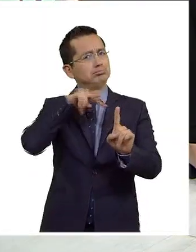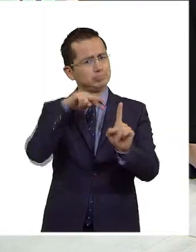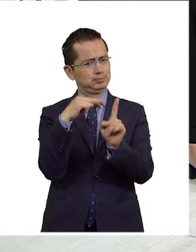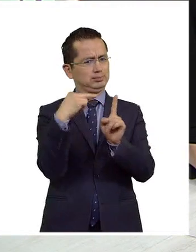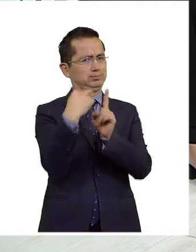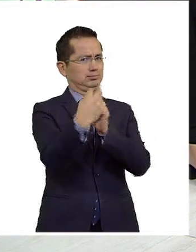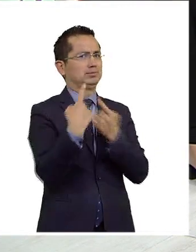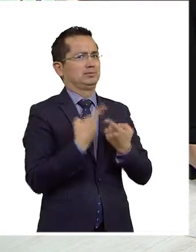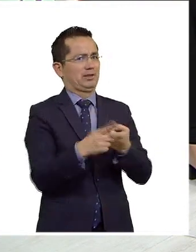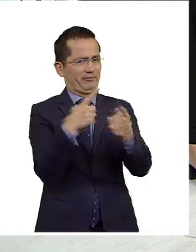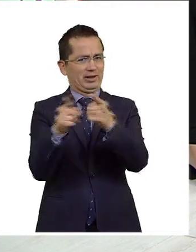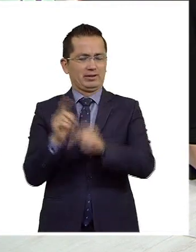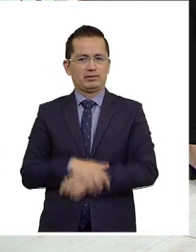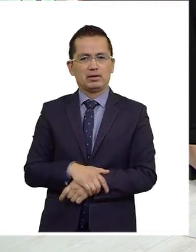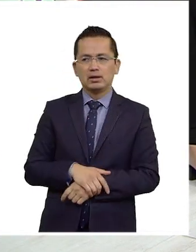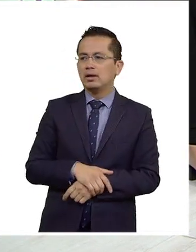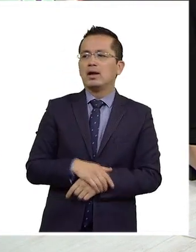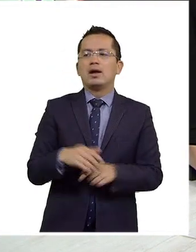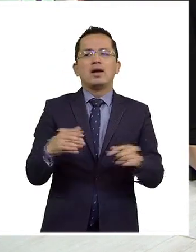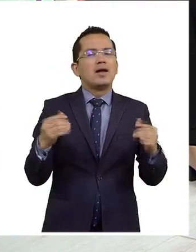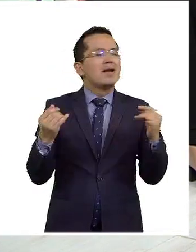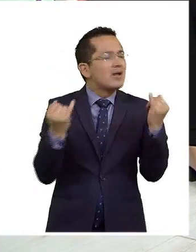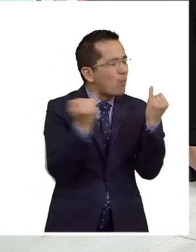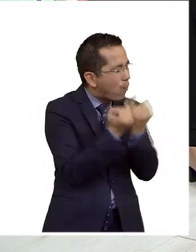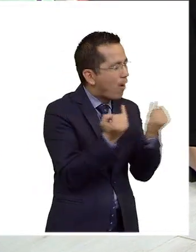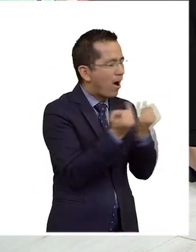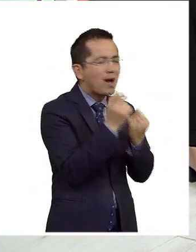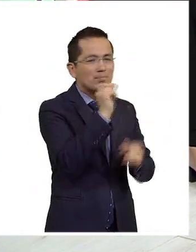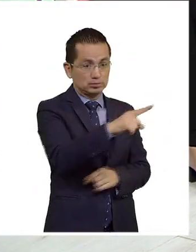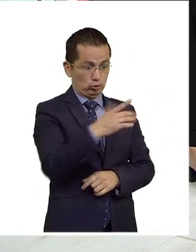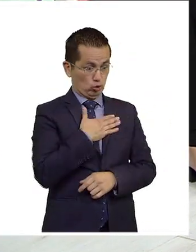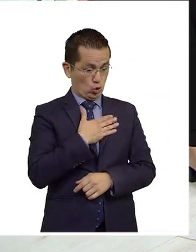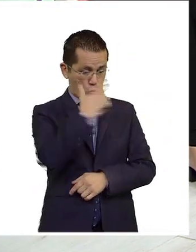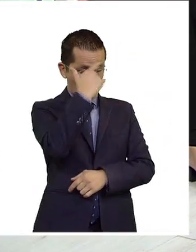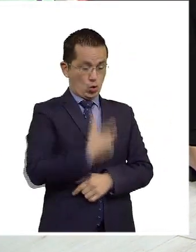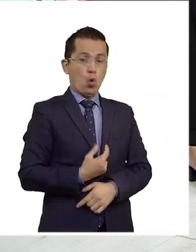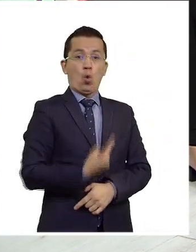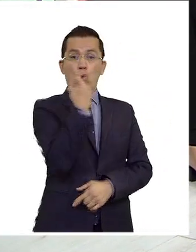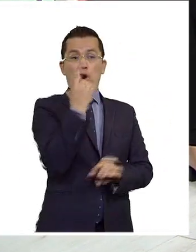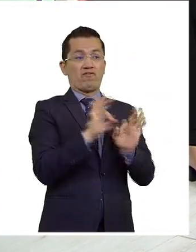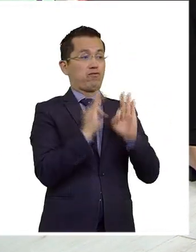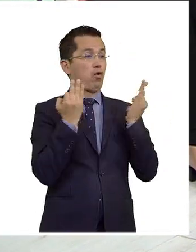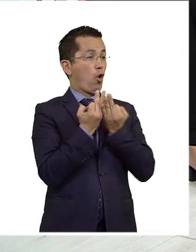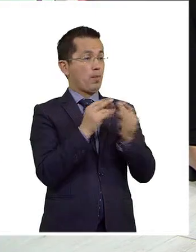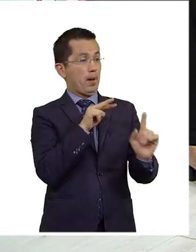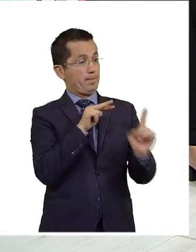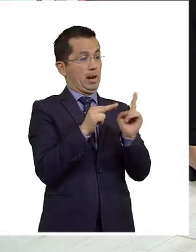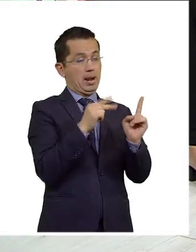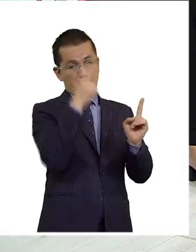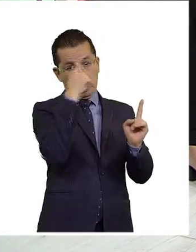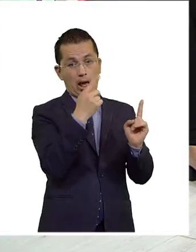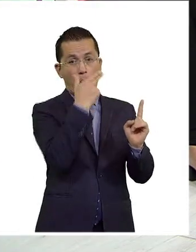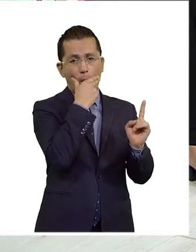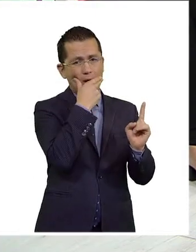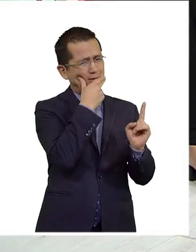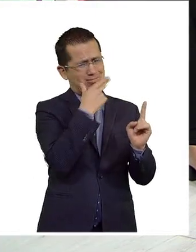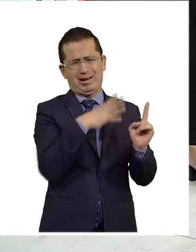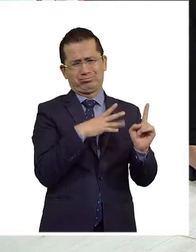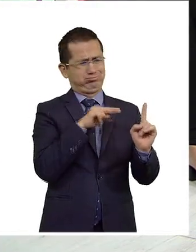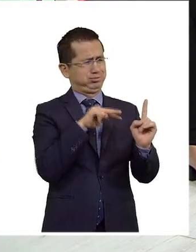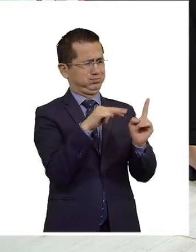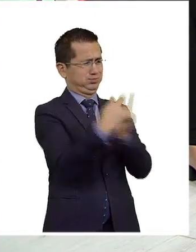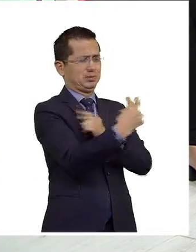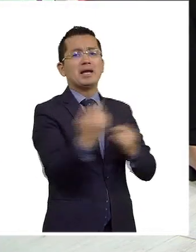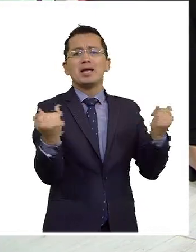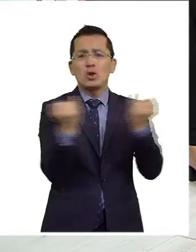ser mujer o ser hombre, Así es. o sea, pero también algo bien importante que sí hay que decir, y eso lo trabajamos desde la red de familias trans,